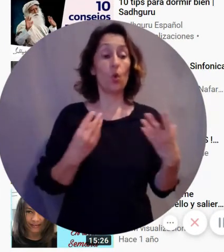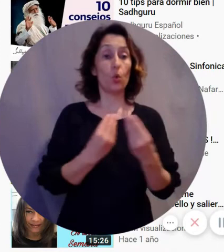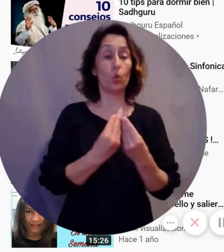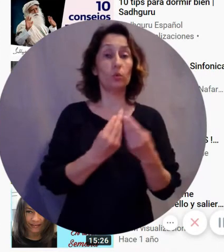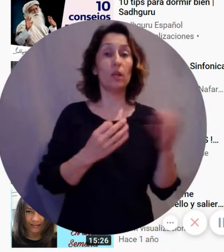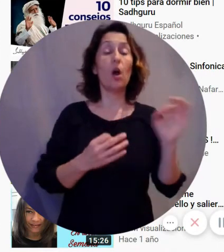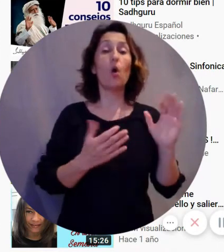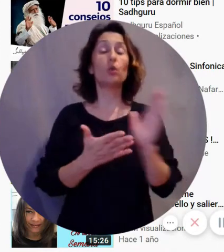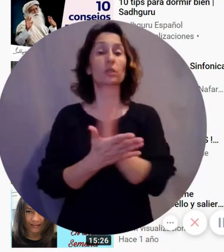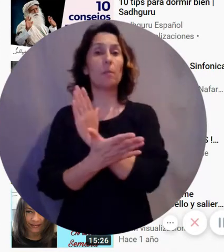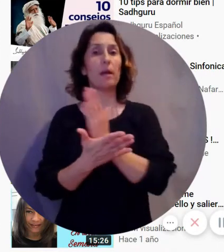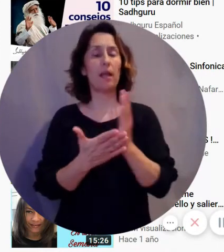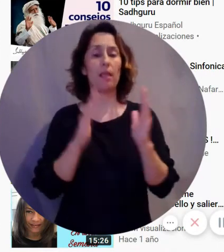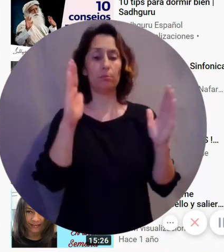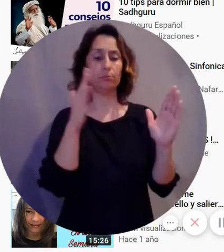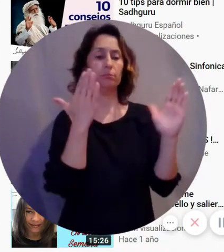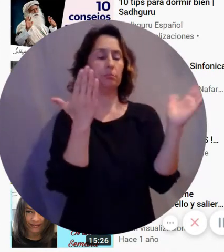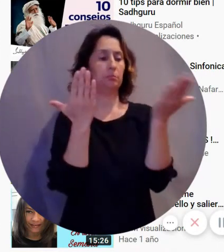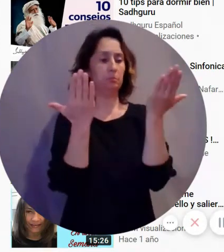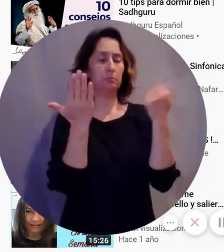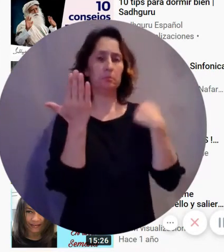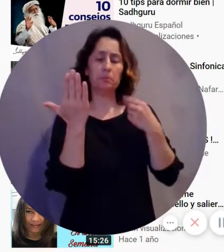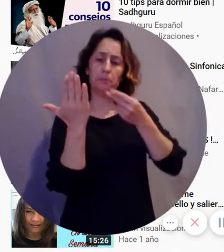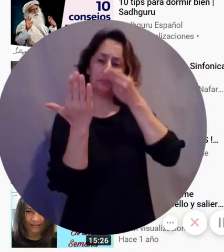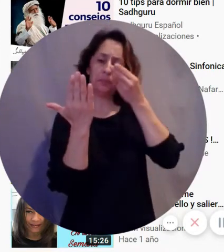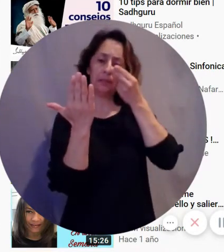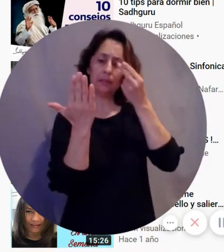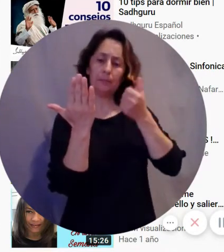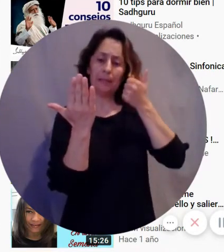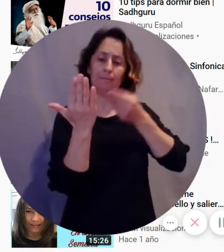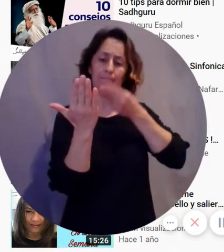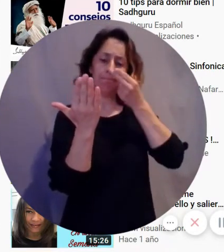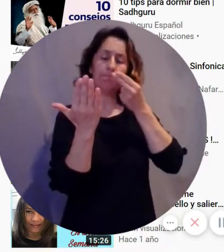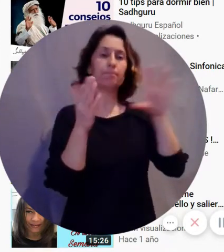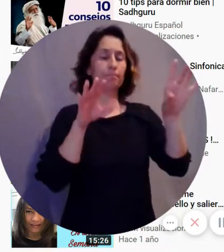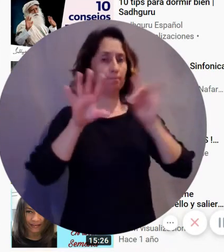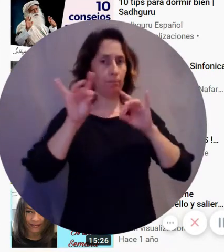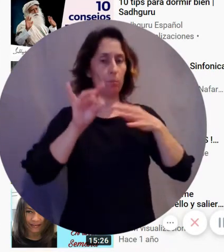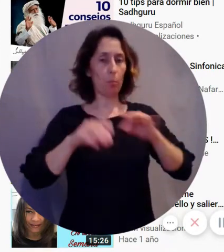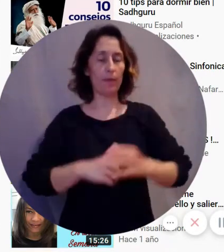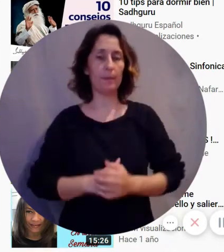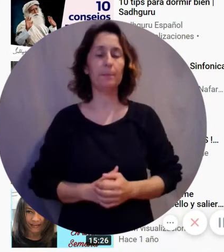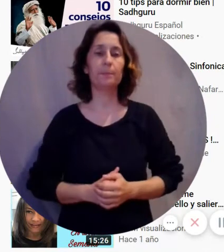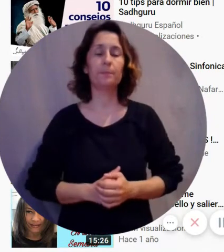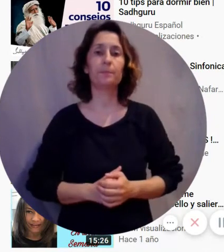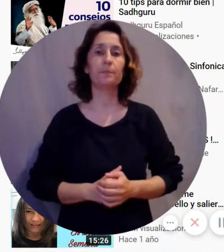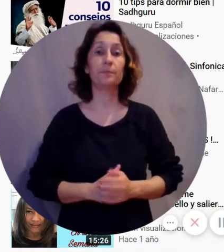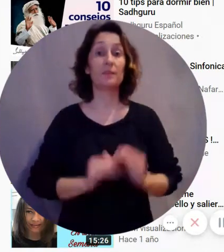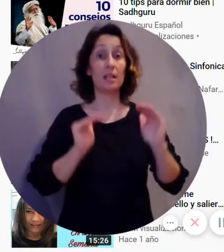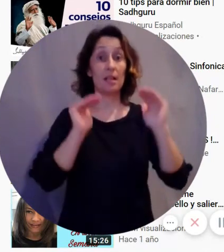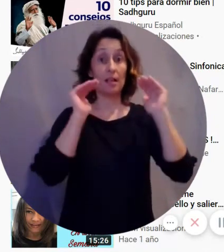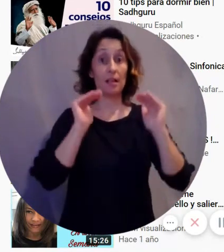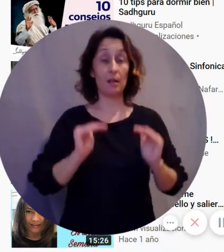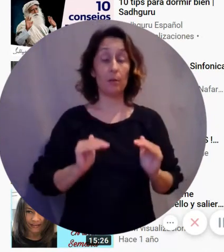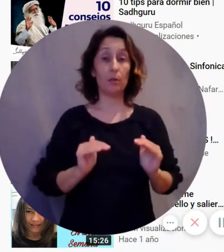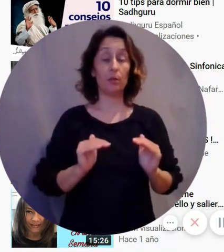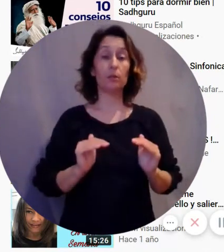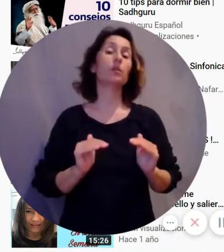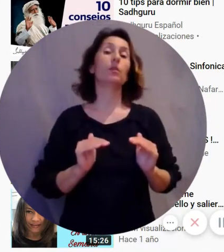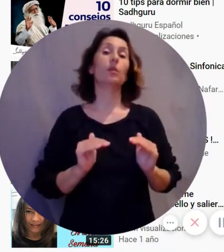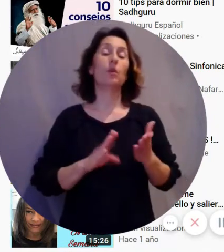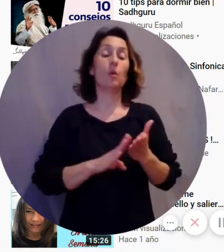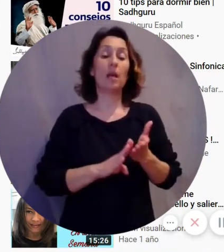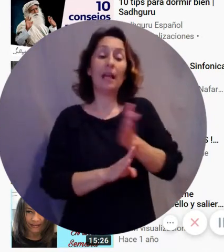conjunta, para así poder escoger el que nos resulte más conveniente. En la parte de debajo de la pantalla podemos ir al paso anterior o al